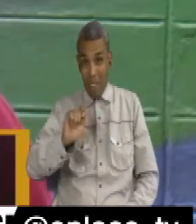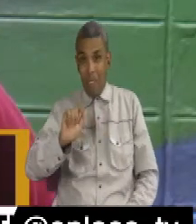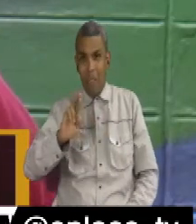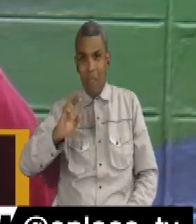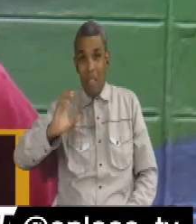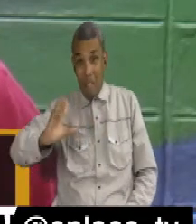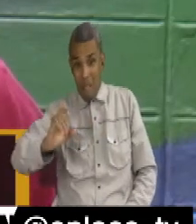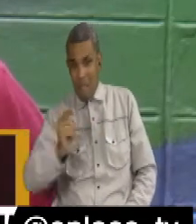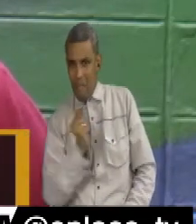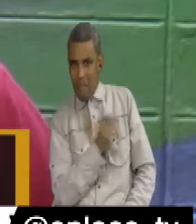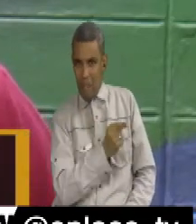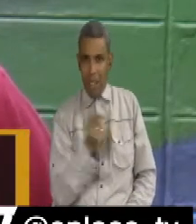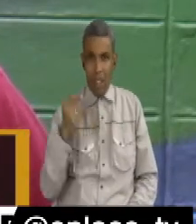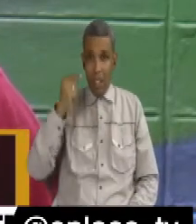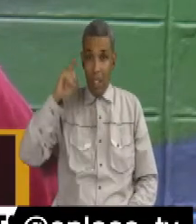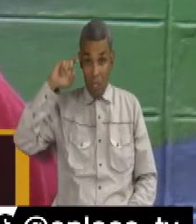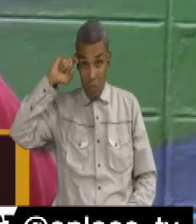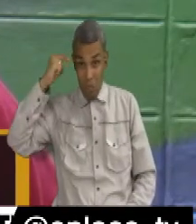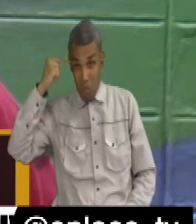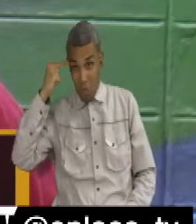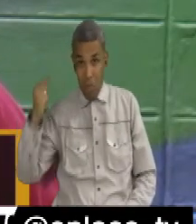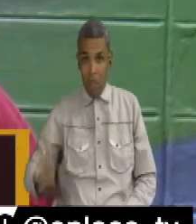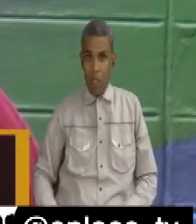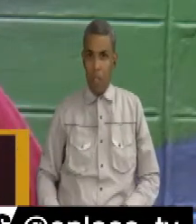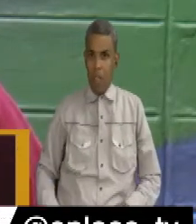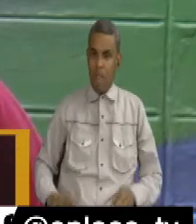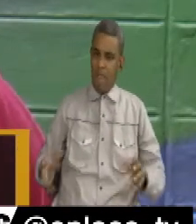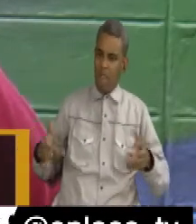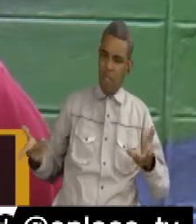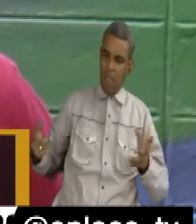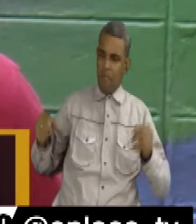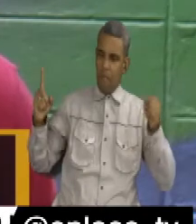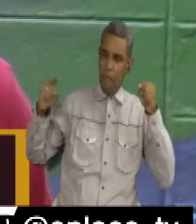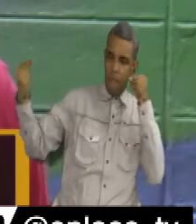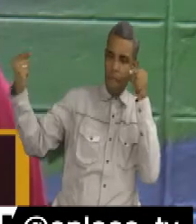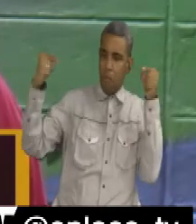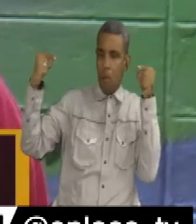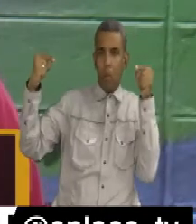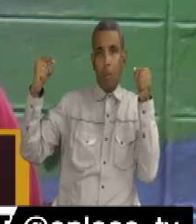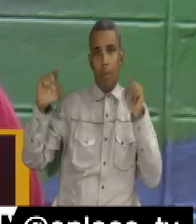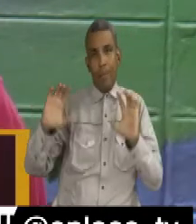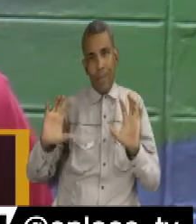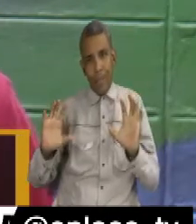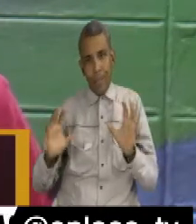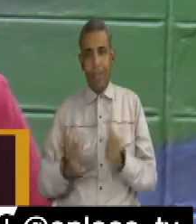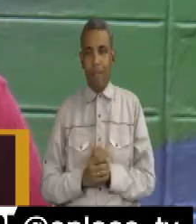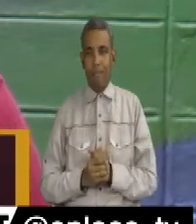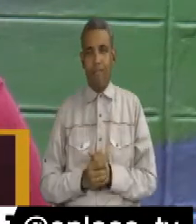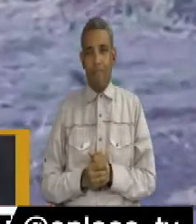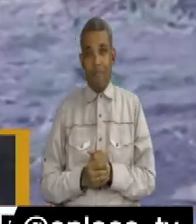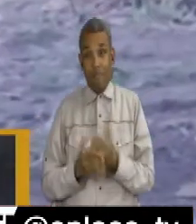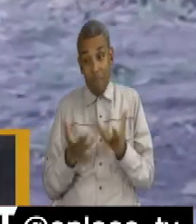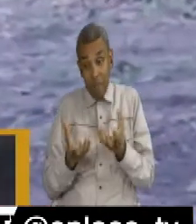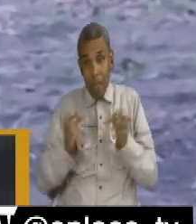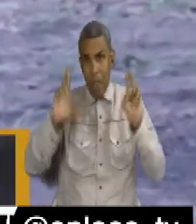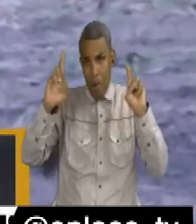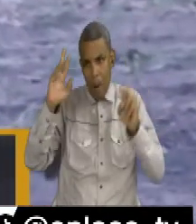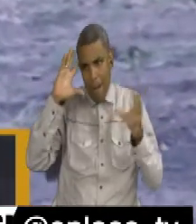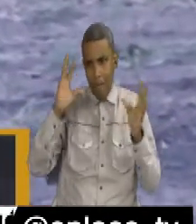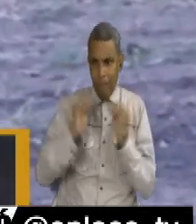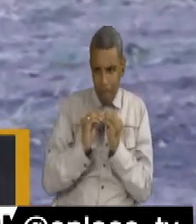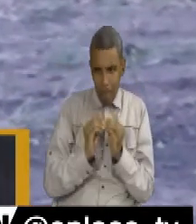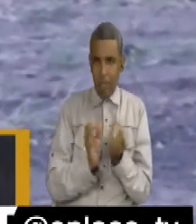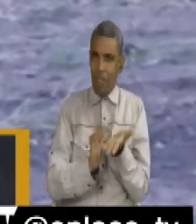su compromiso y voluntad política de seguir con los acuerdos, pero el gobierno adquiere otro compromiso y esperemos a ver si en esta ocasión